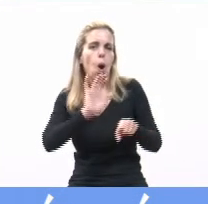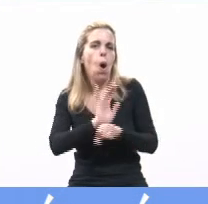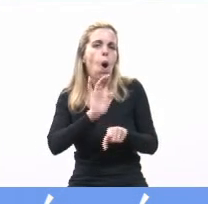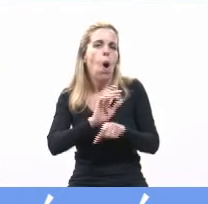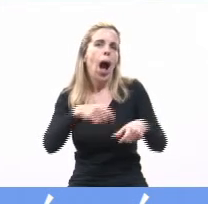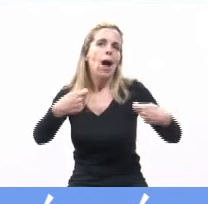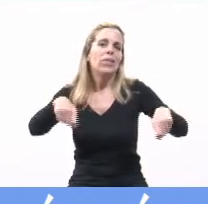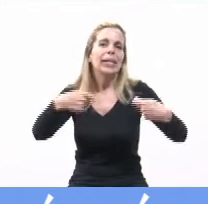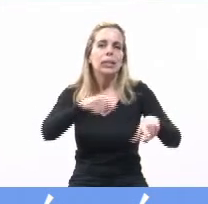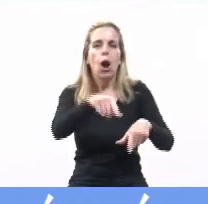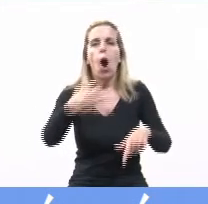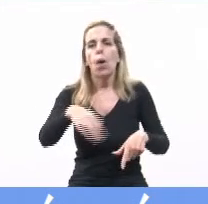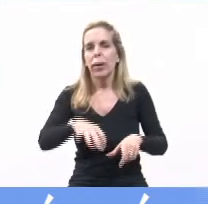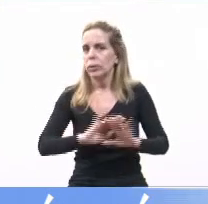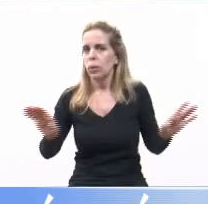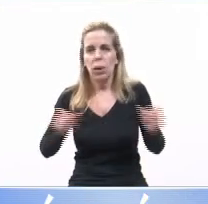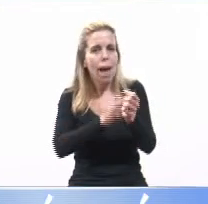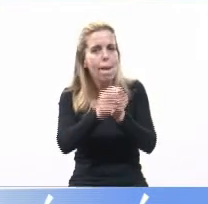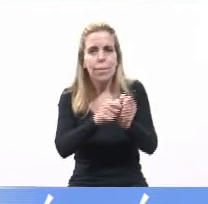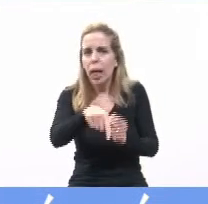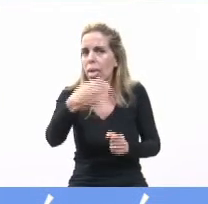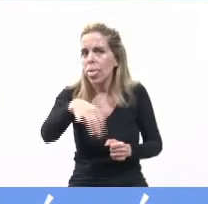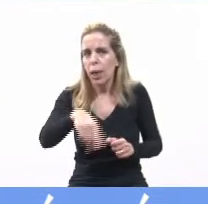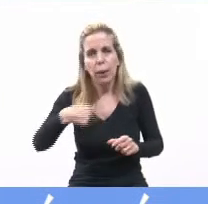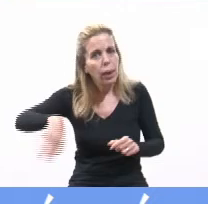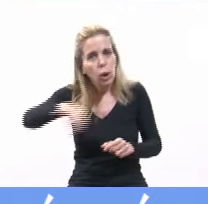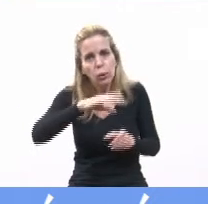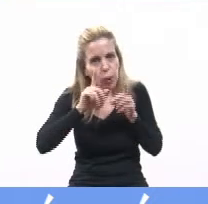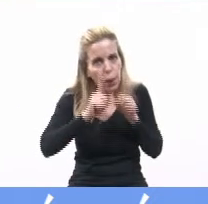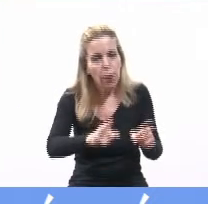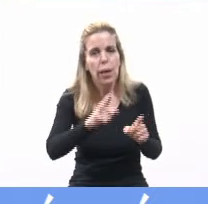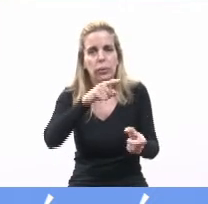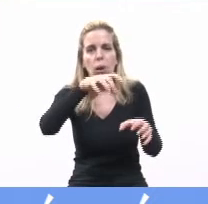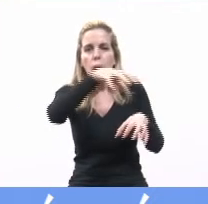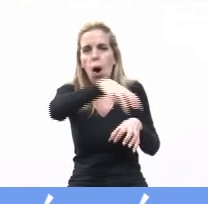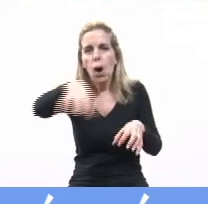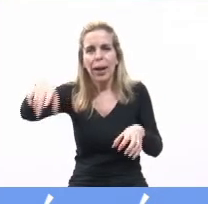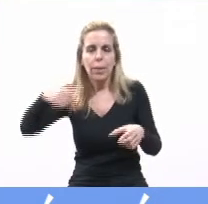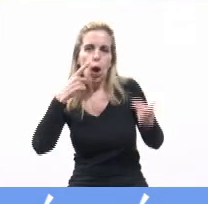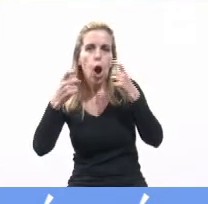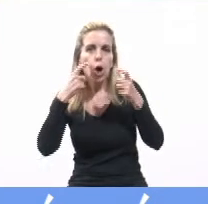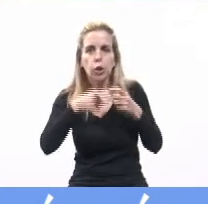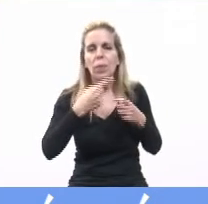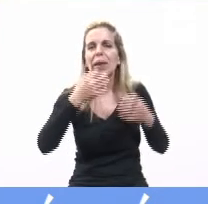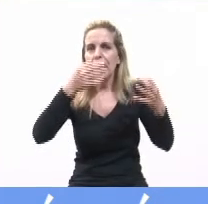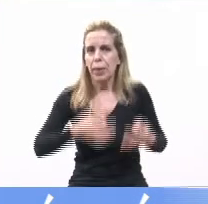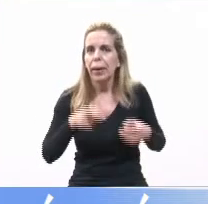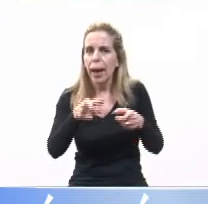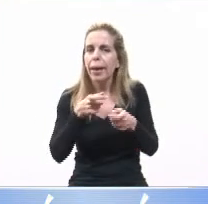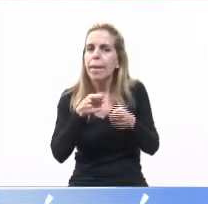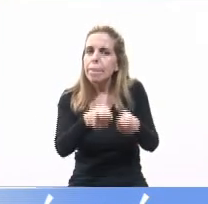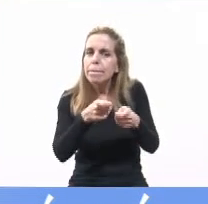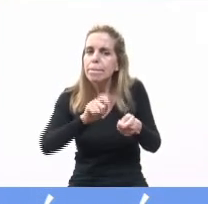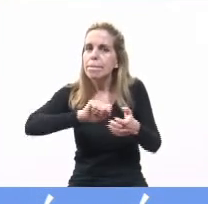flexibilizándole las obligaciones. Pongamos empeño con los entes reguladores para que realmente se los